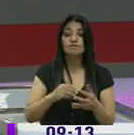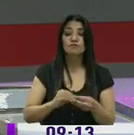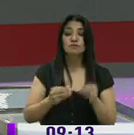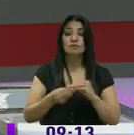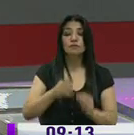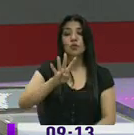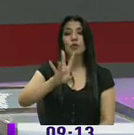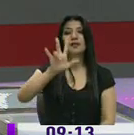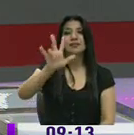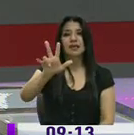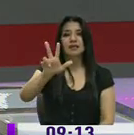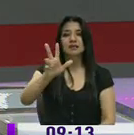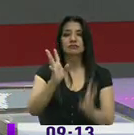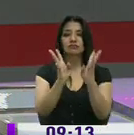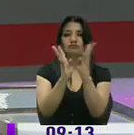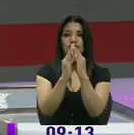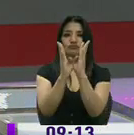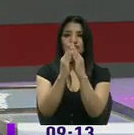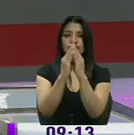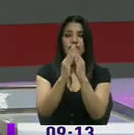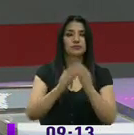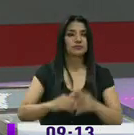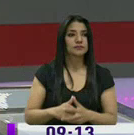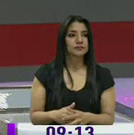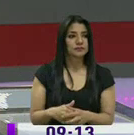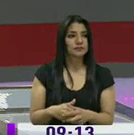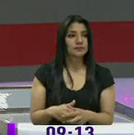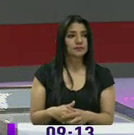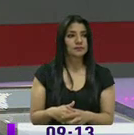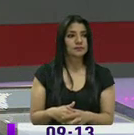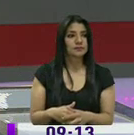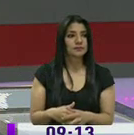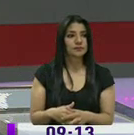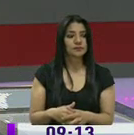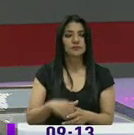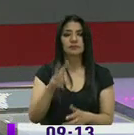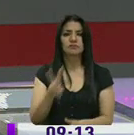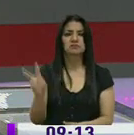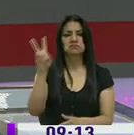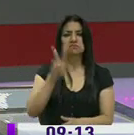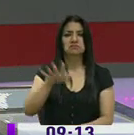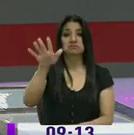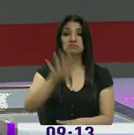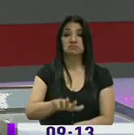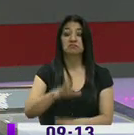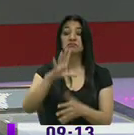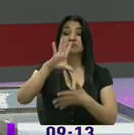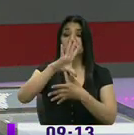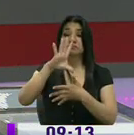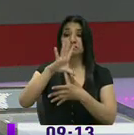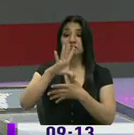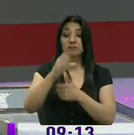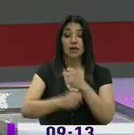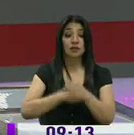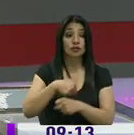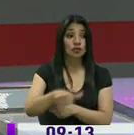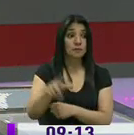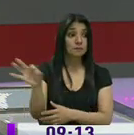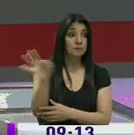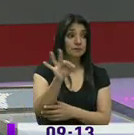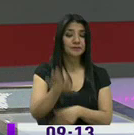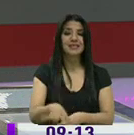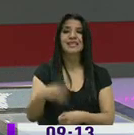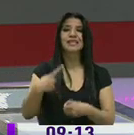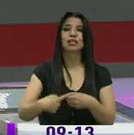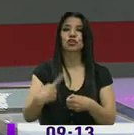43 la 43ª edición de el travel mart latinoamérica en este año pues escogió a quitó